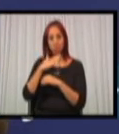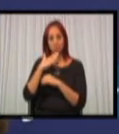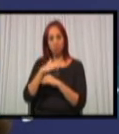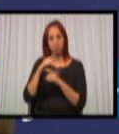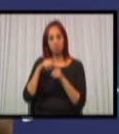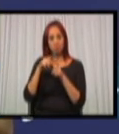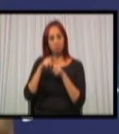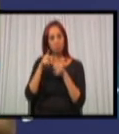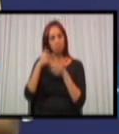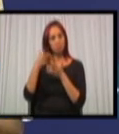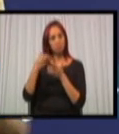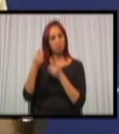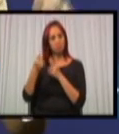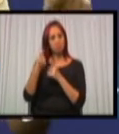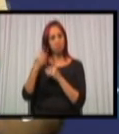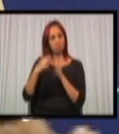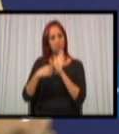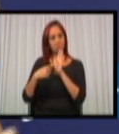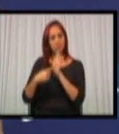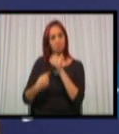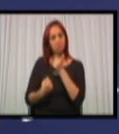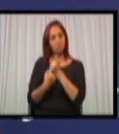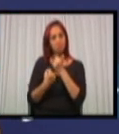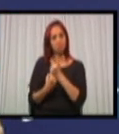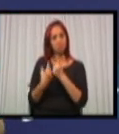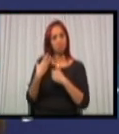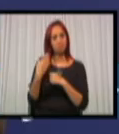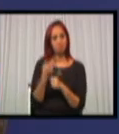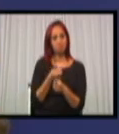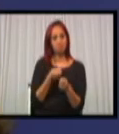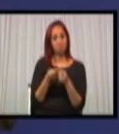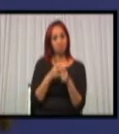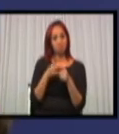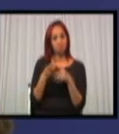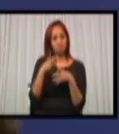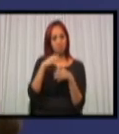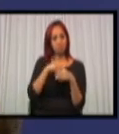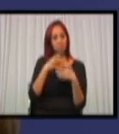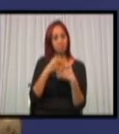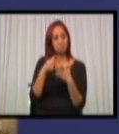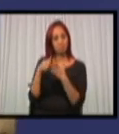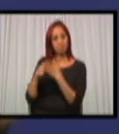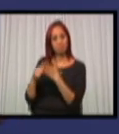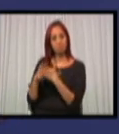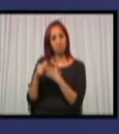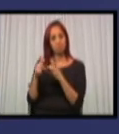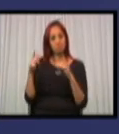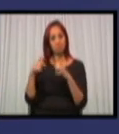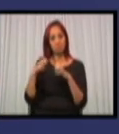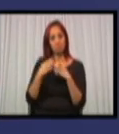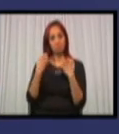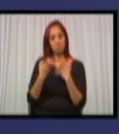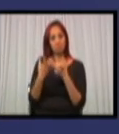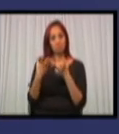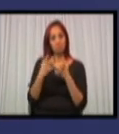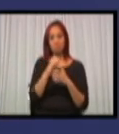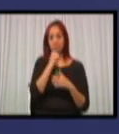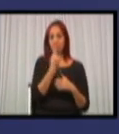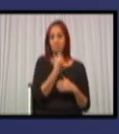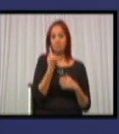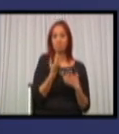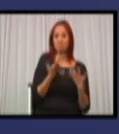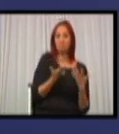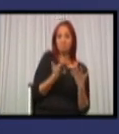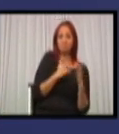Y eso solo se compone sacando esta administración y metiéndonos a nosotros. Es un gran equipo que queremos abrir no solo los libros,